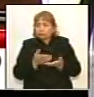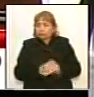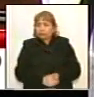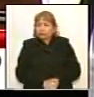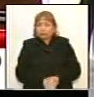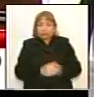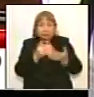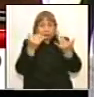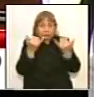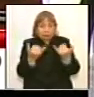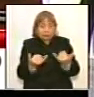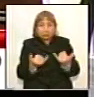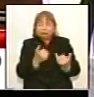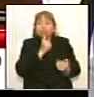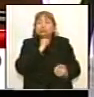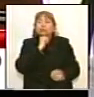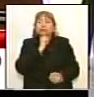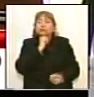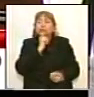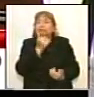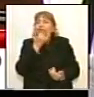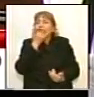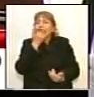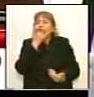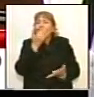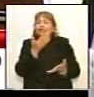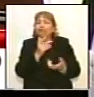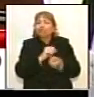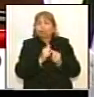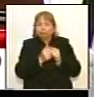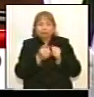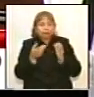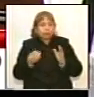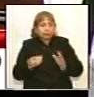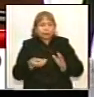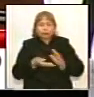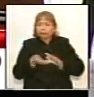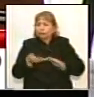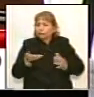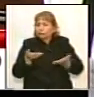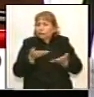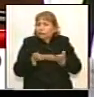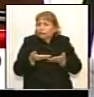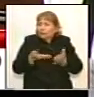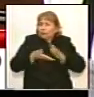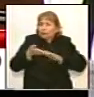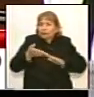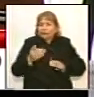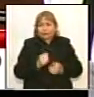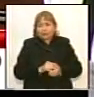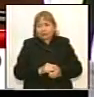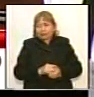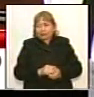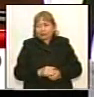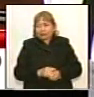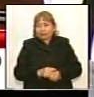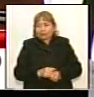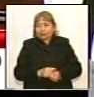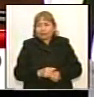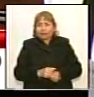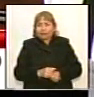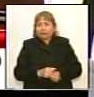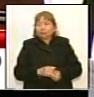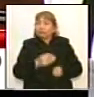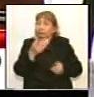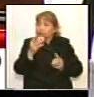que hoy son faltas administrativas, se conviertan en delito. El delito de lavado de activos es el delito de lavado de activos. Ahí está